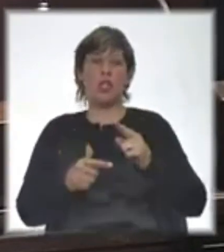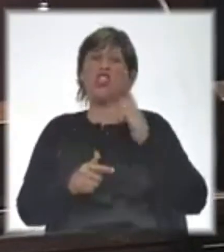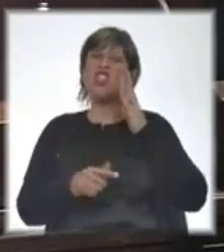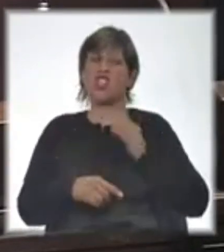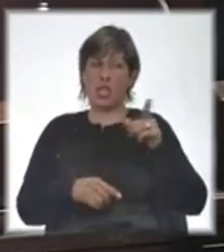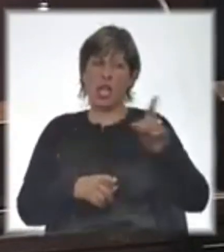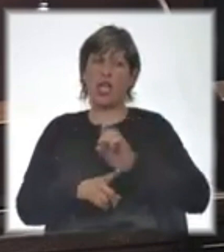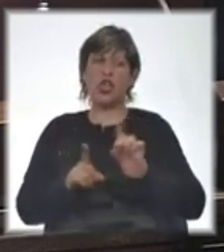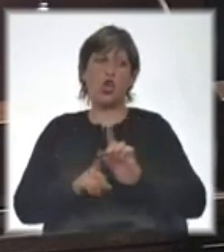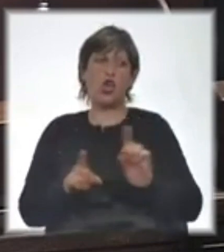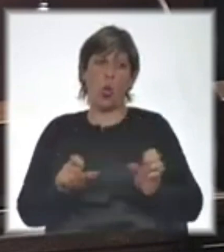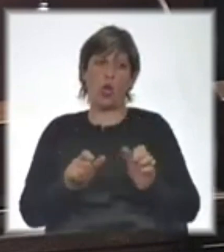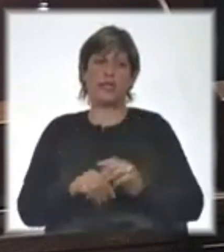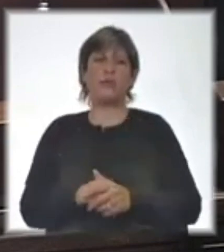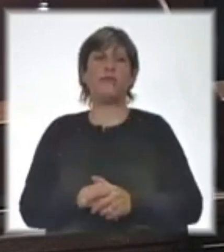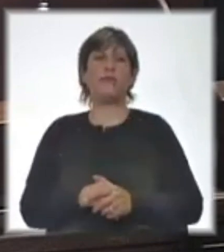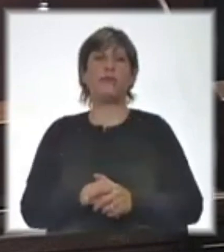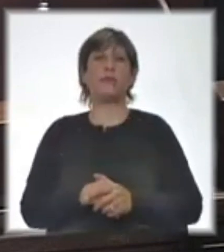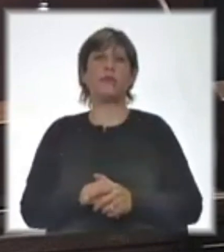hace.